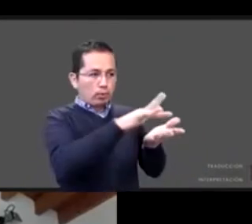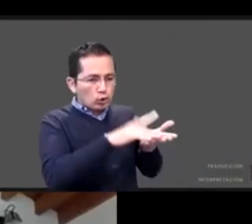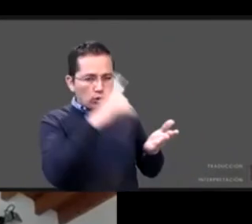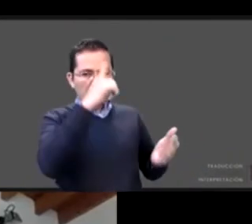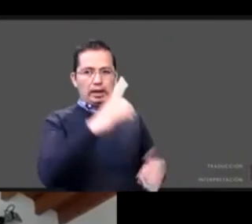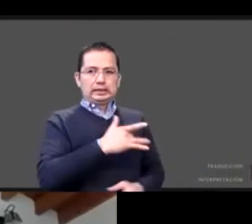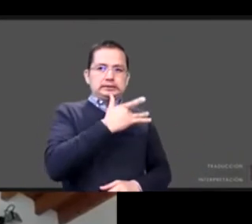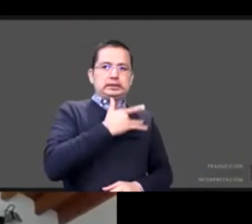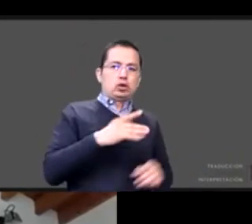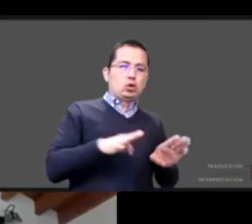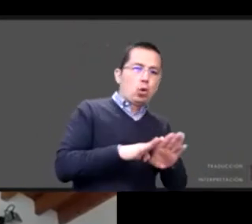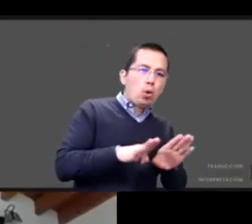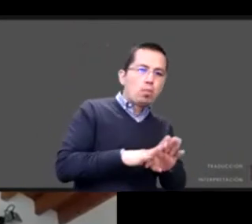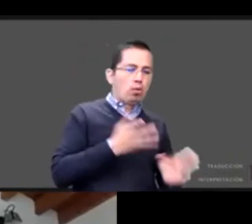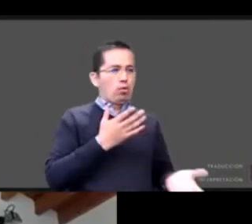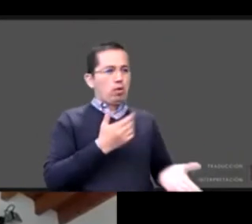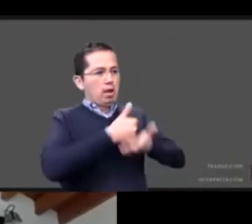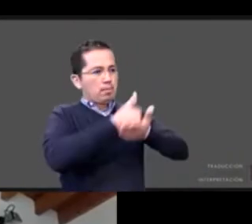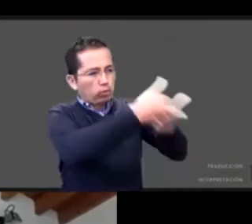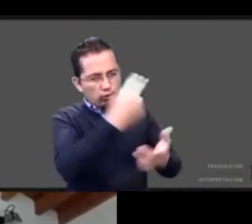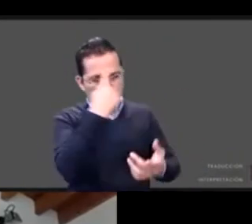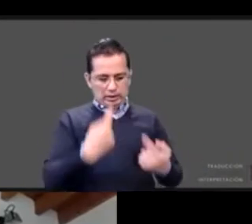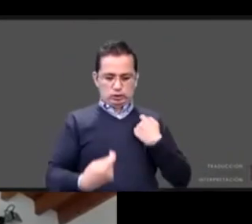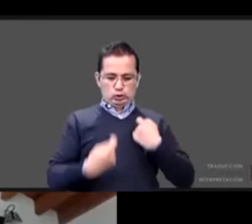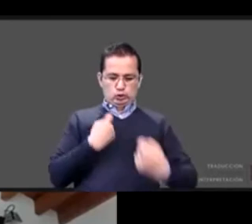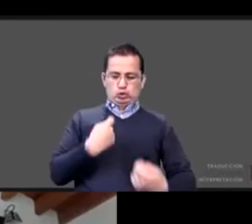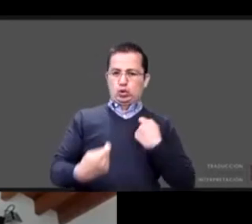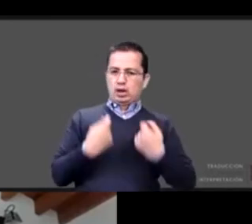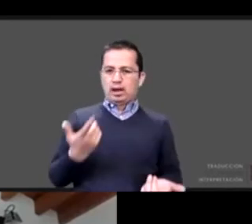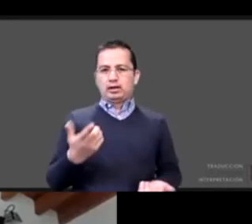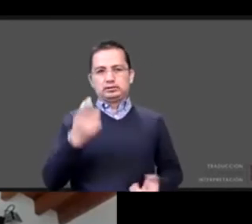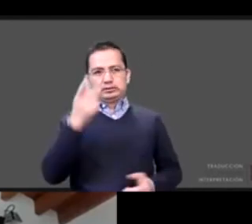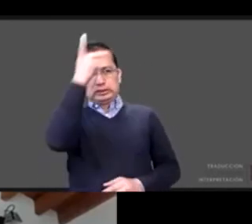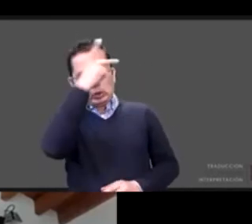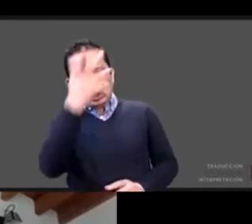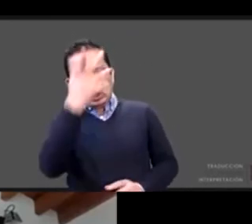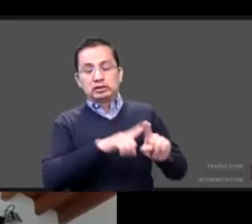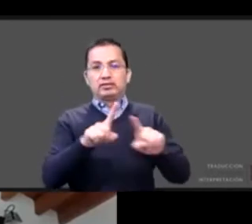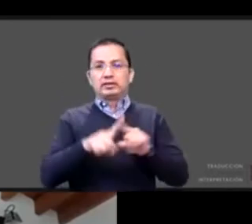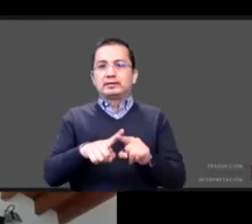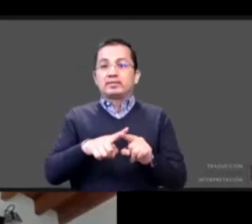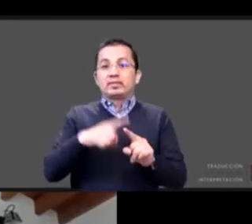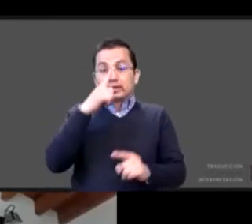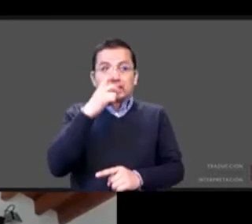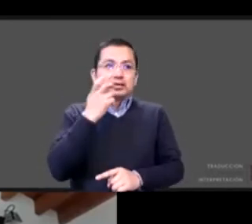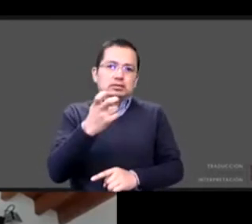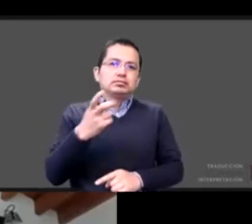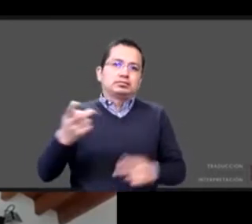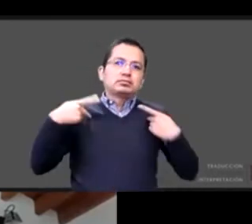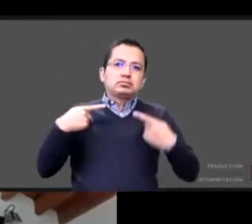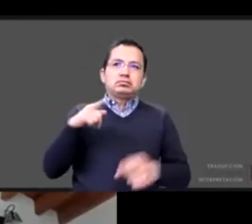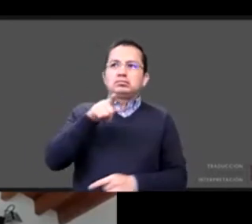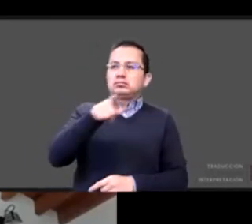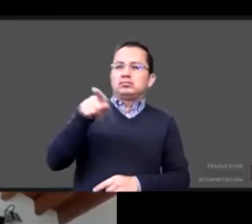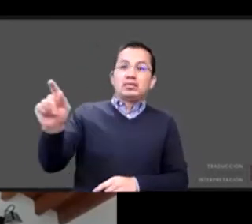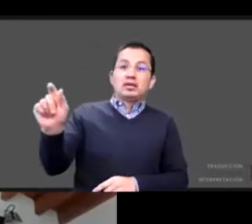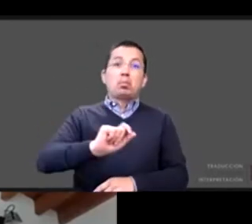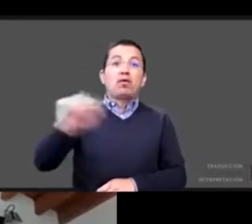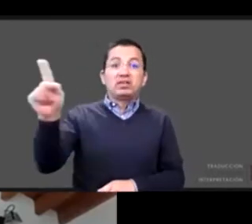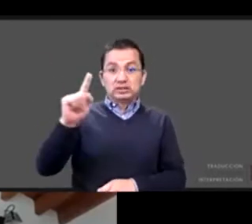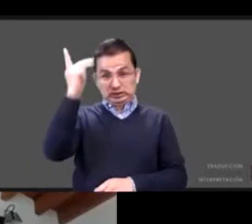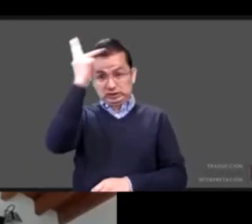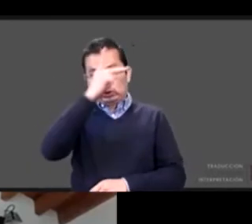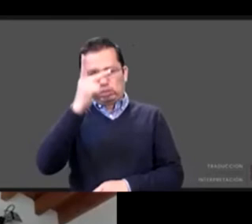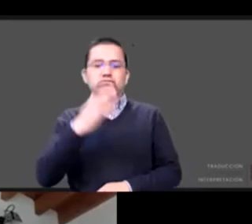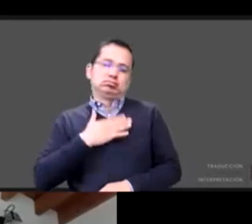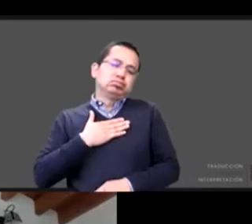colegas toda esta etapa en la que los profesionales también de la psicología, porque soy psicólogo, hemos podido apoyar desde la